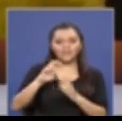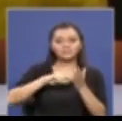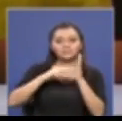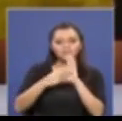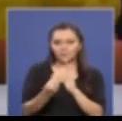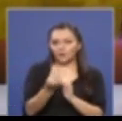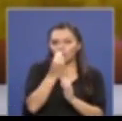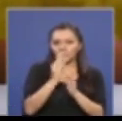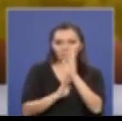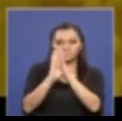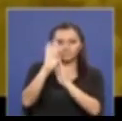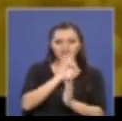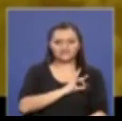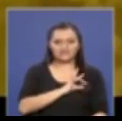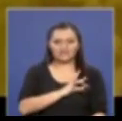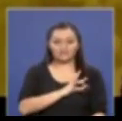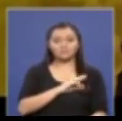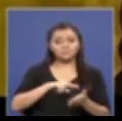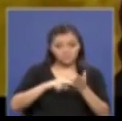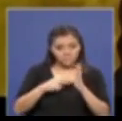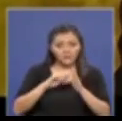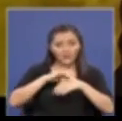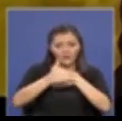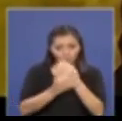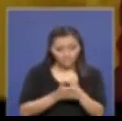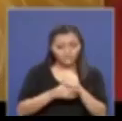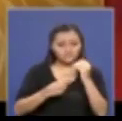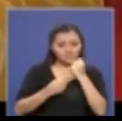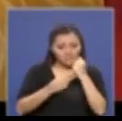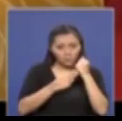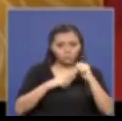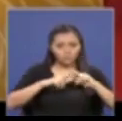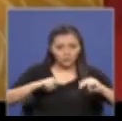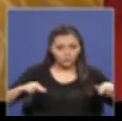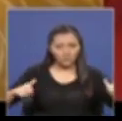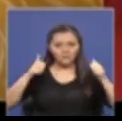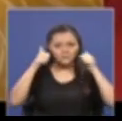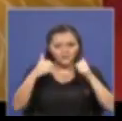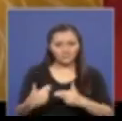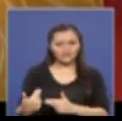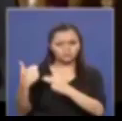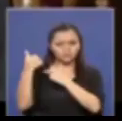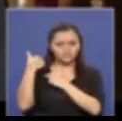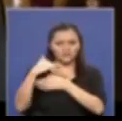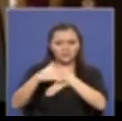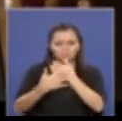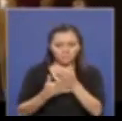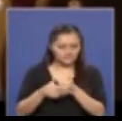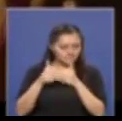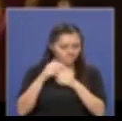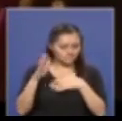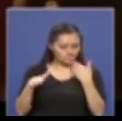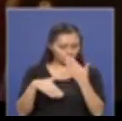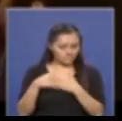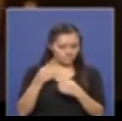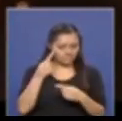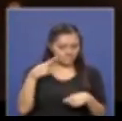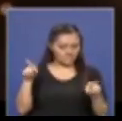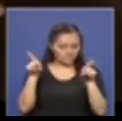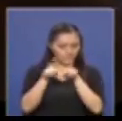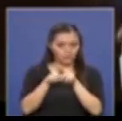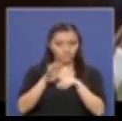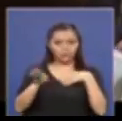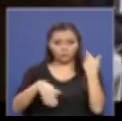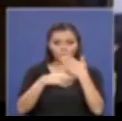no seamos ingenuos. Aprovechar nuestros recursos naturales de forma responsable, pero aprovechar. También coincidimos